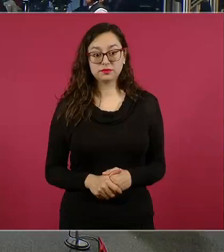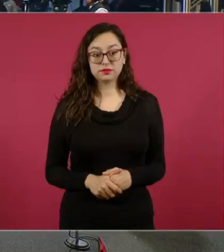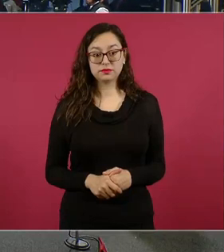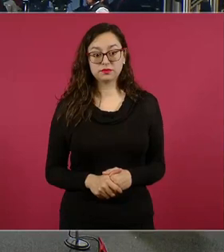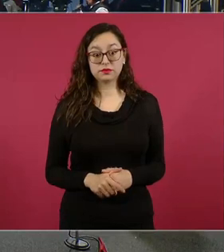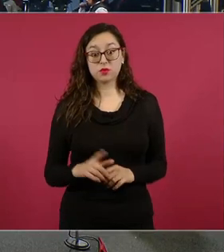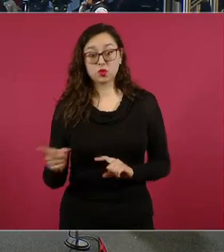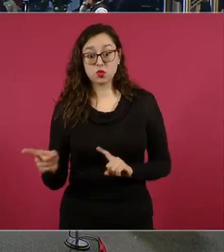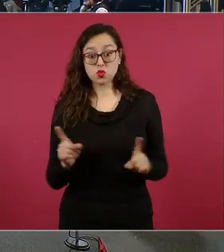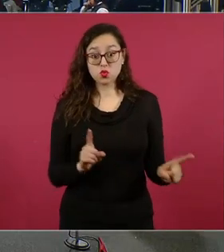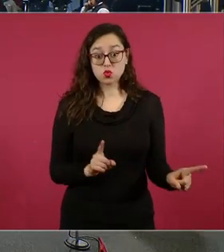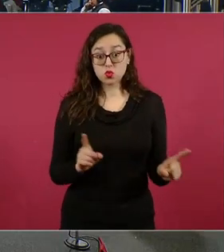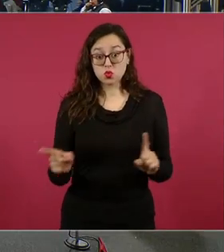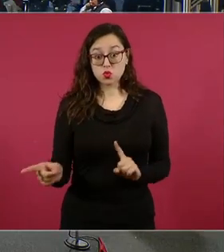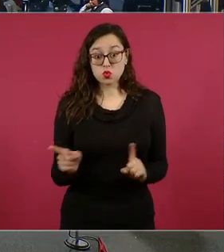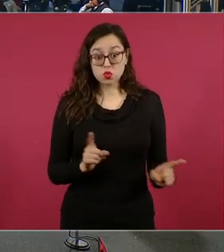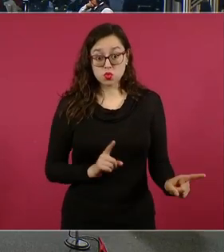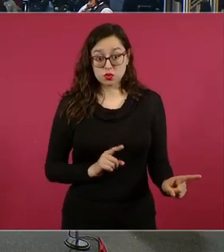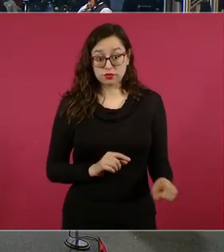Va uno y uno. Tú.